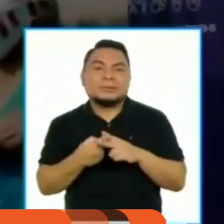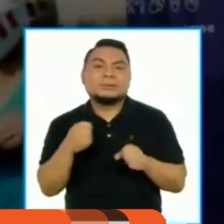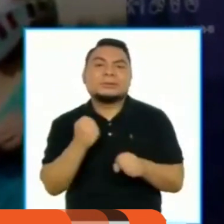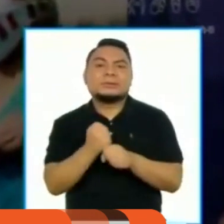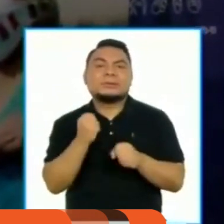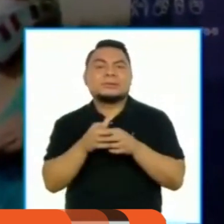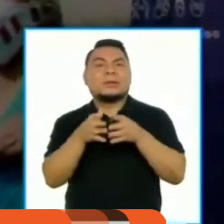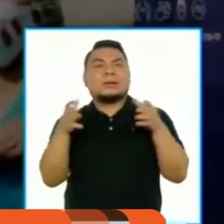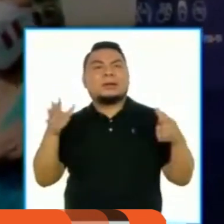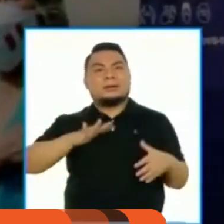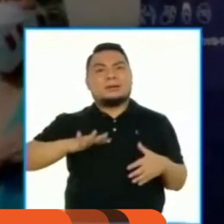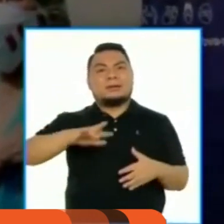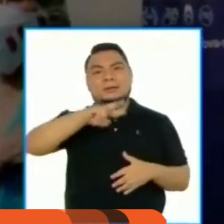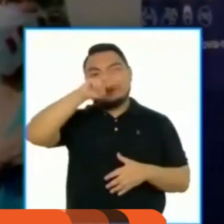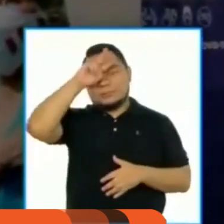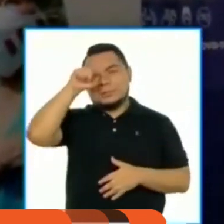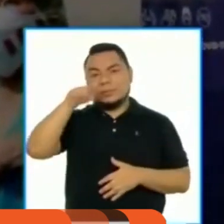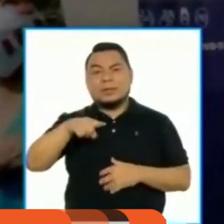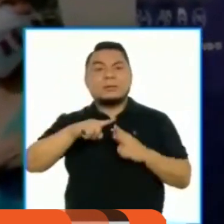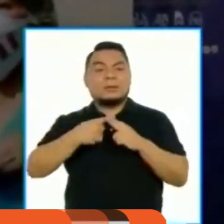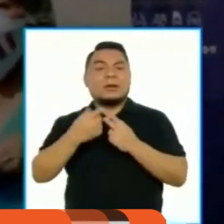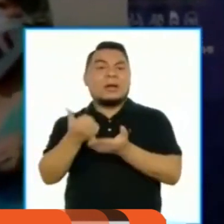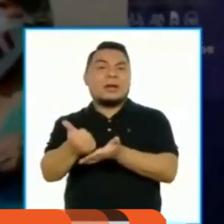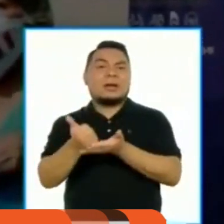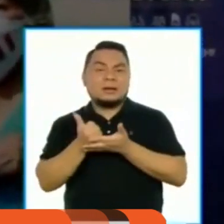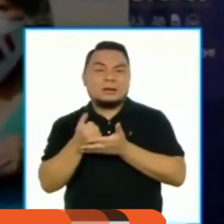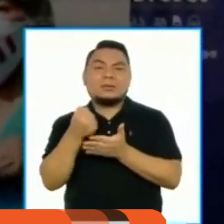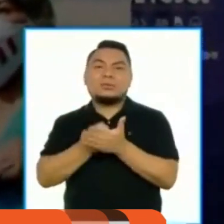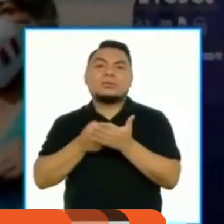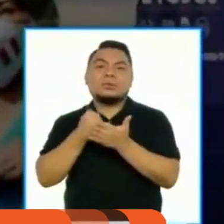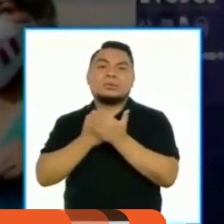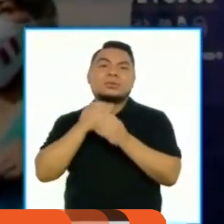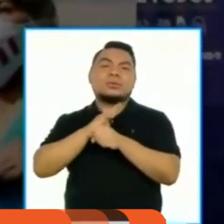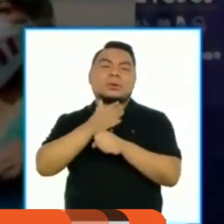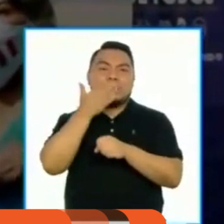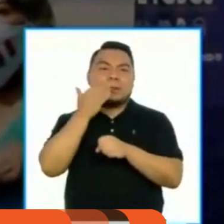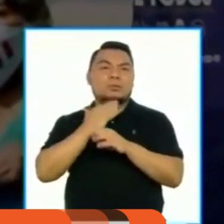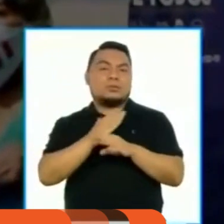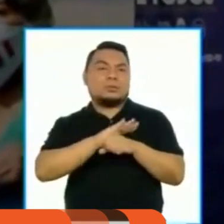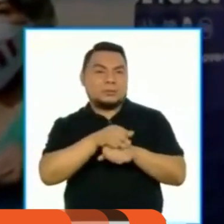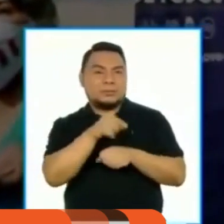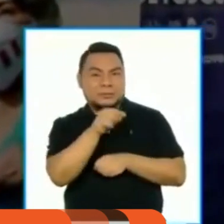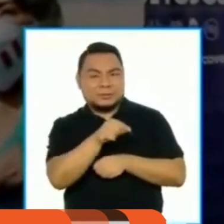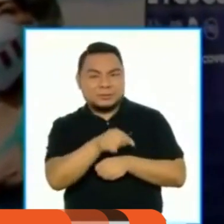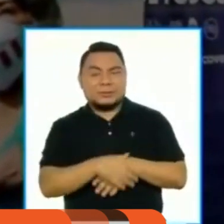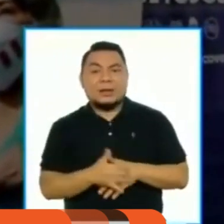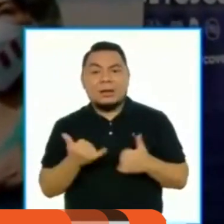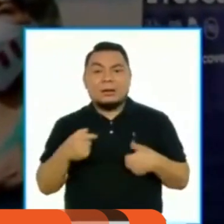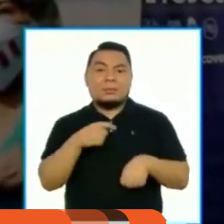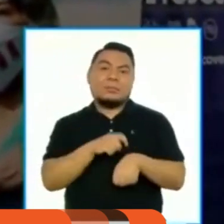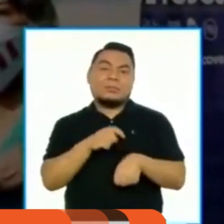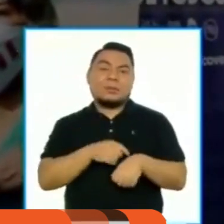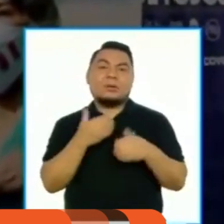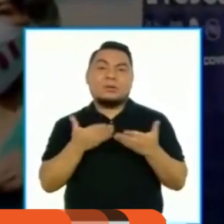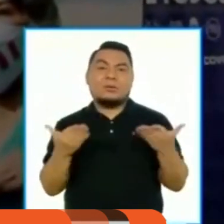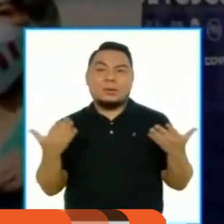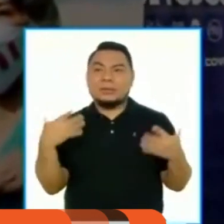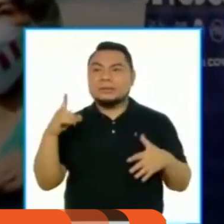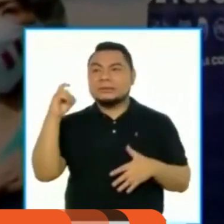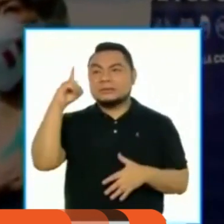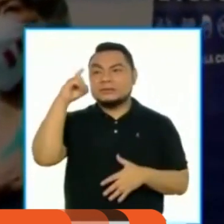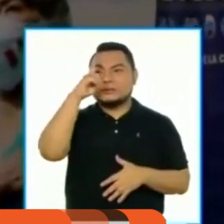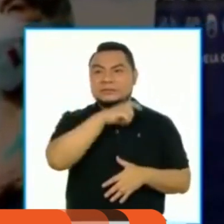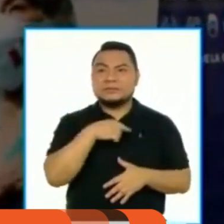en el Congreso se escucharan voces de censura contra Massetti e incluso se redactara una moción en la que se le acusaba de ocultar